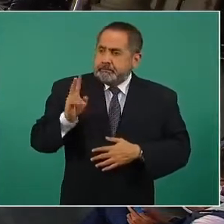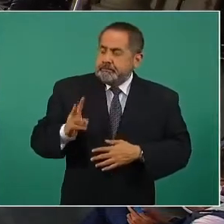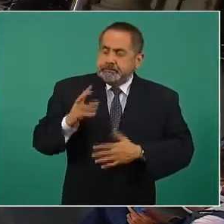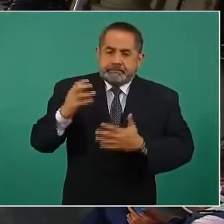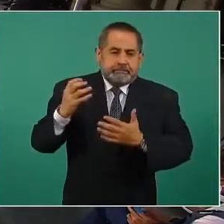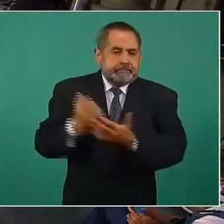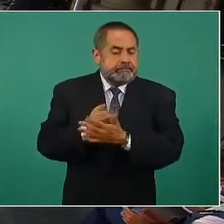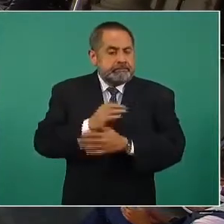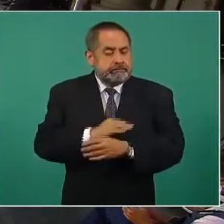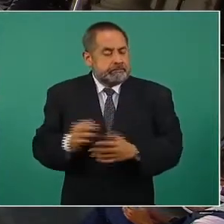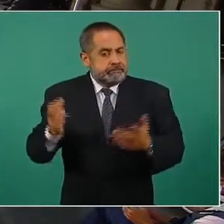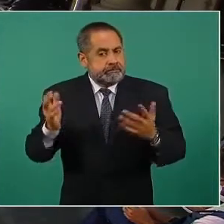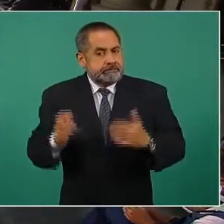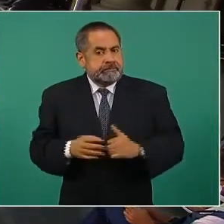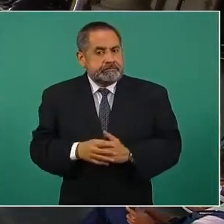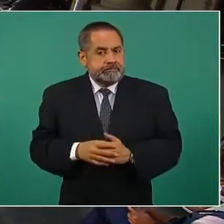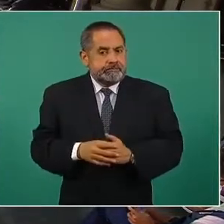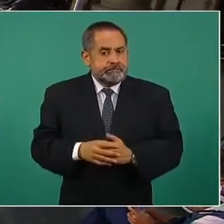y decían,